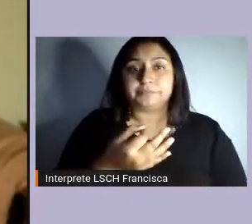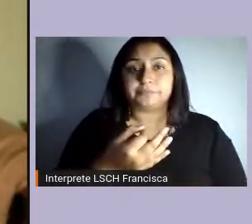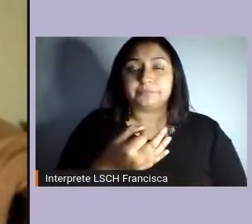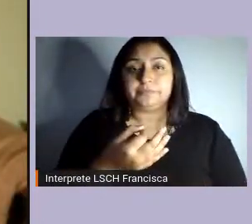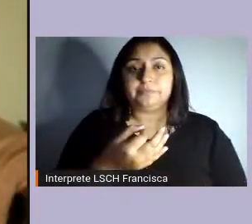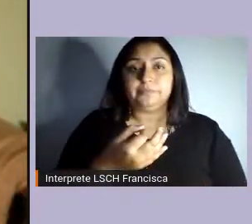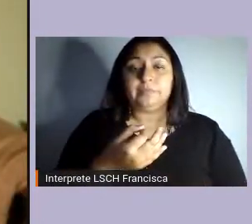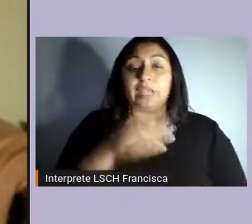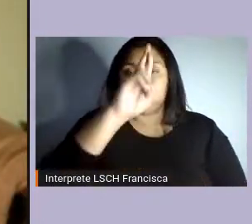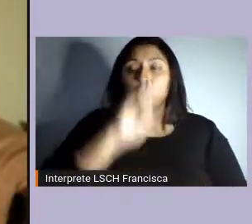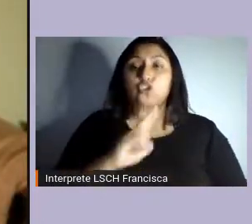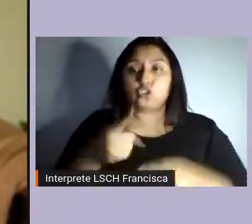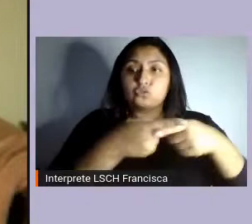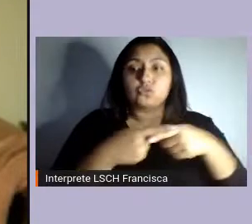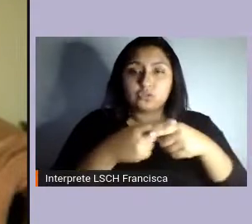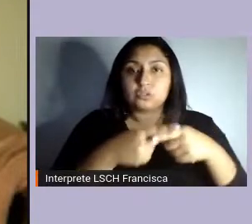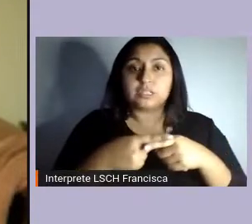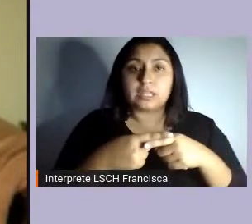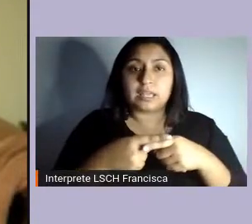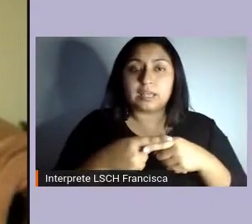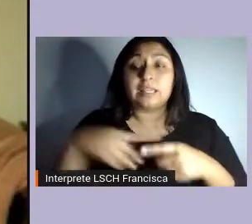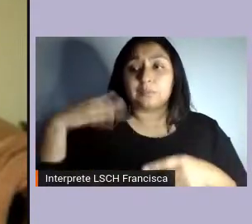social aquí muy fuerte de las décimas